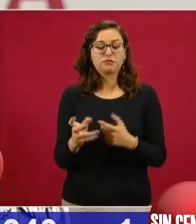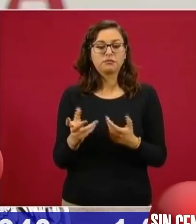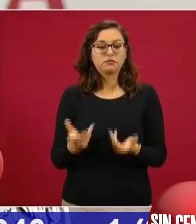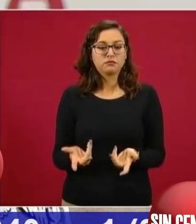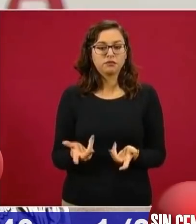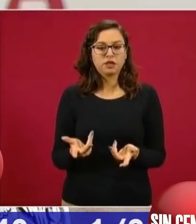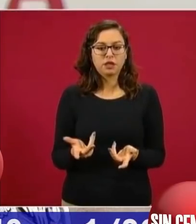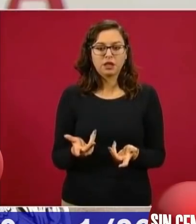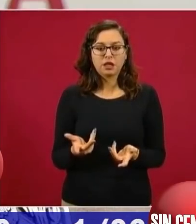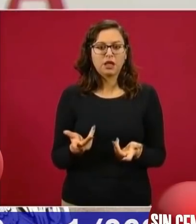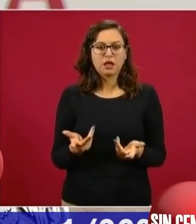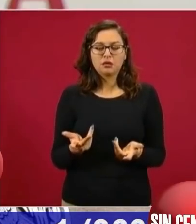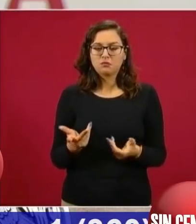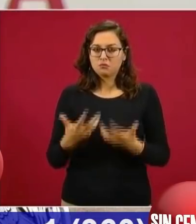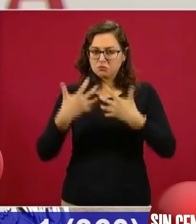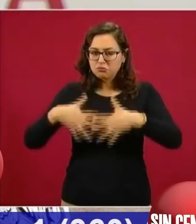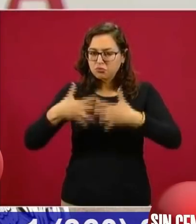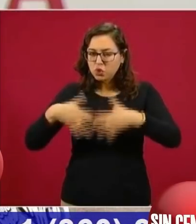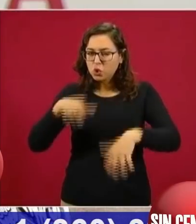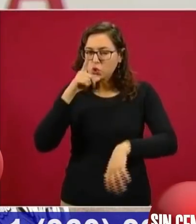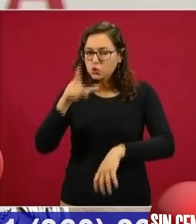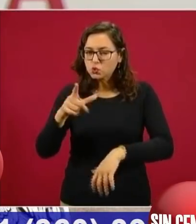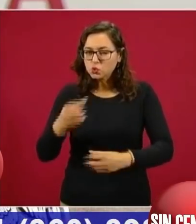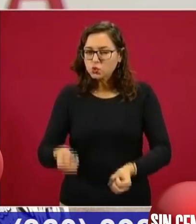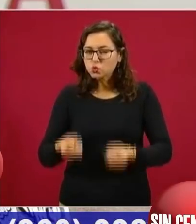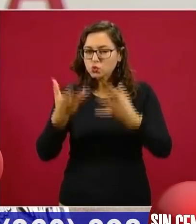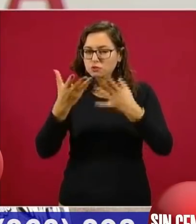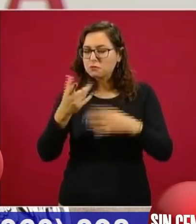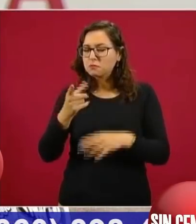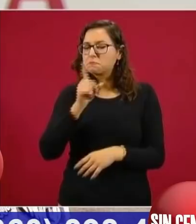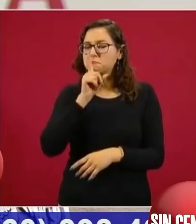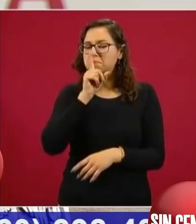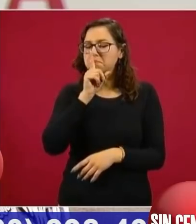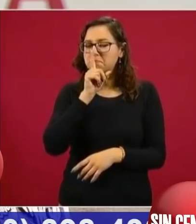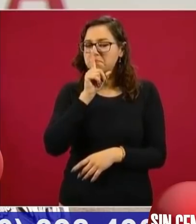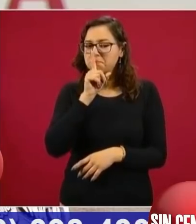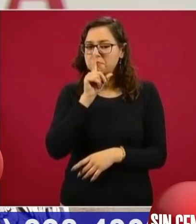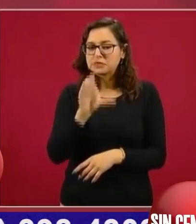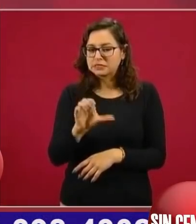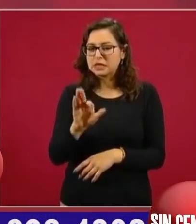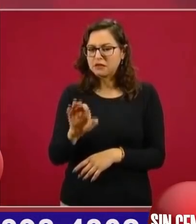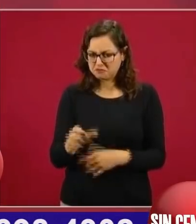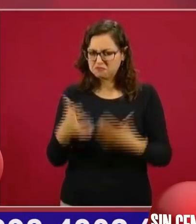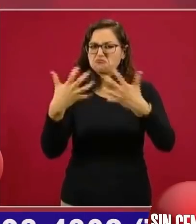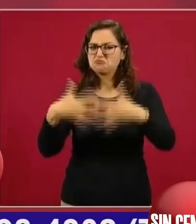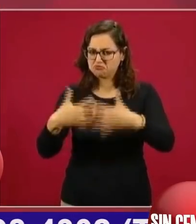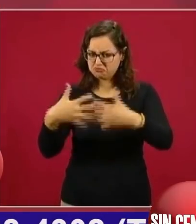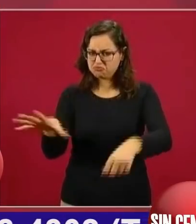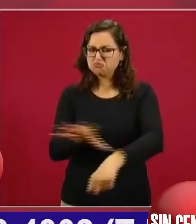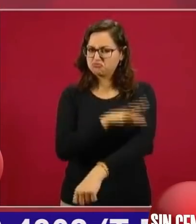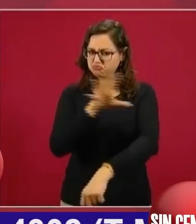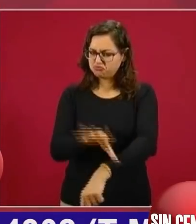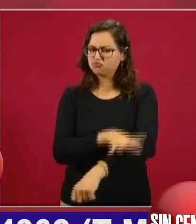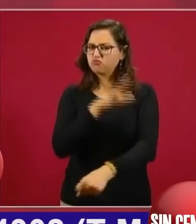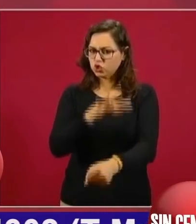tanto de capacidad productiva. La Comisión Federal de Electricidad tiene capacidad de